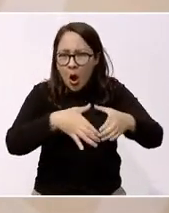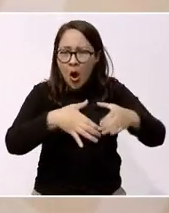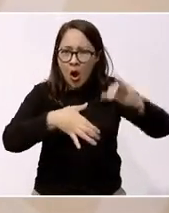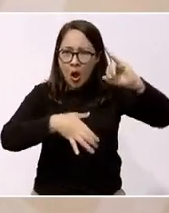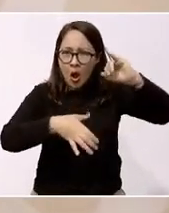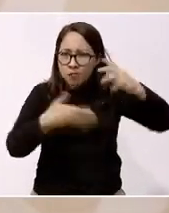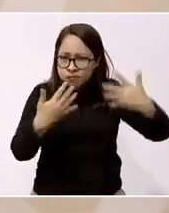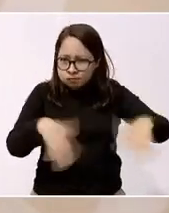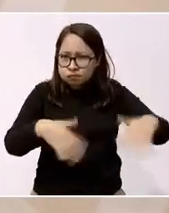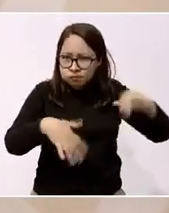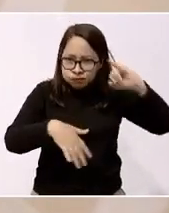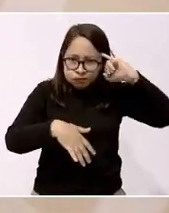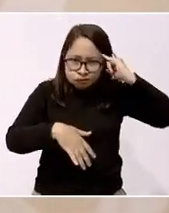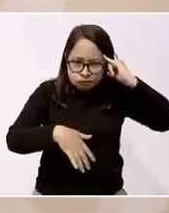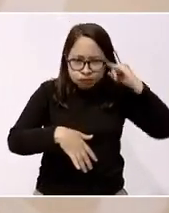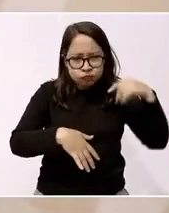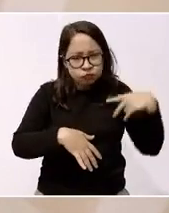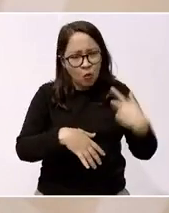podemos enfrentar